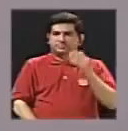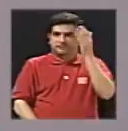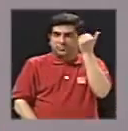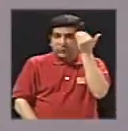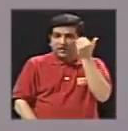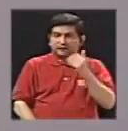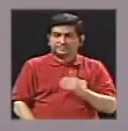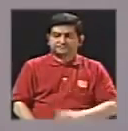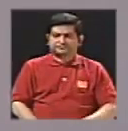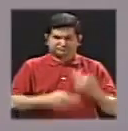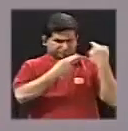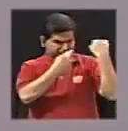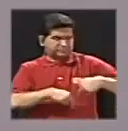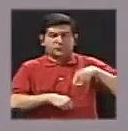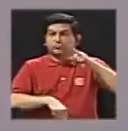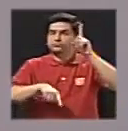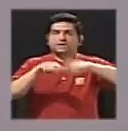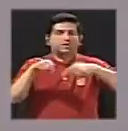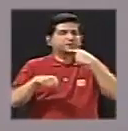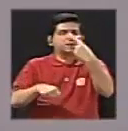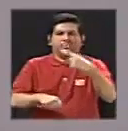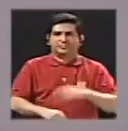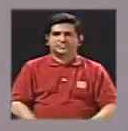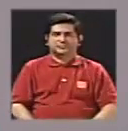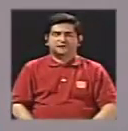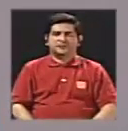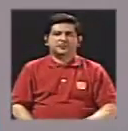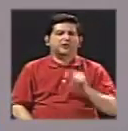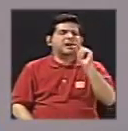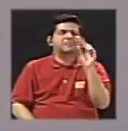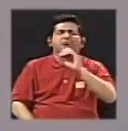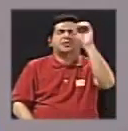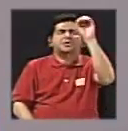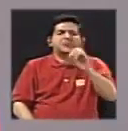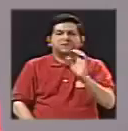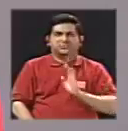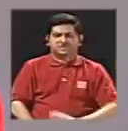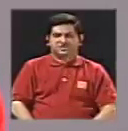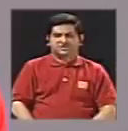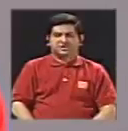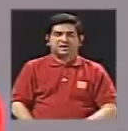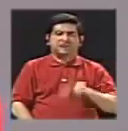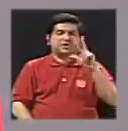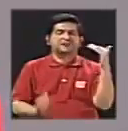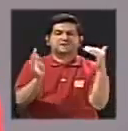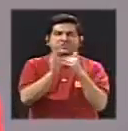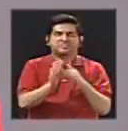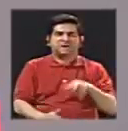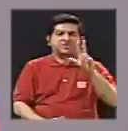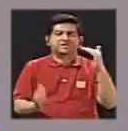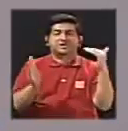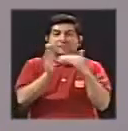qué es una irresponsabilidad? Porque usted no puede decir que a un pequeño porcentaje, o sea, 3.000 personas, se van a